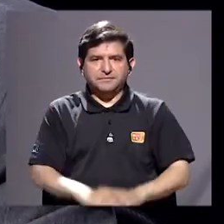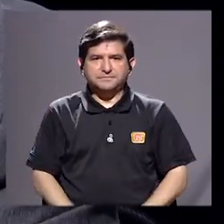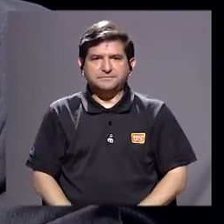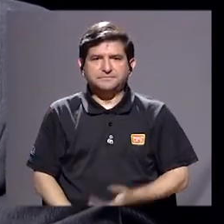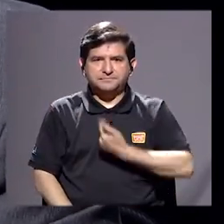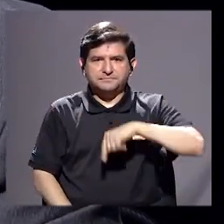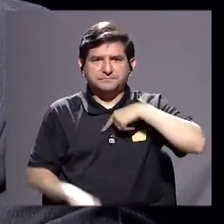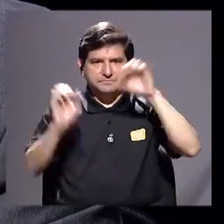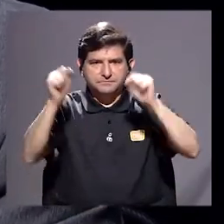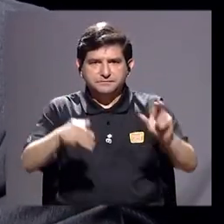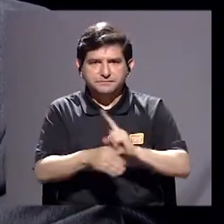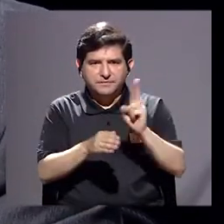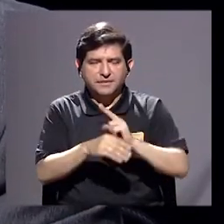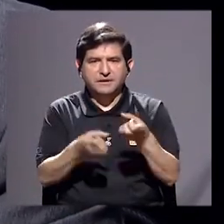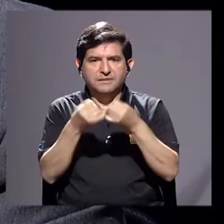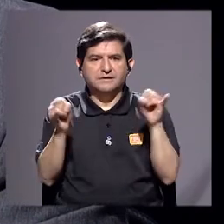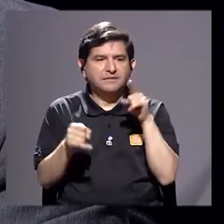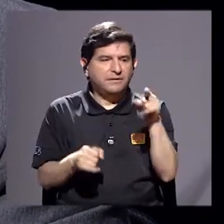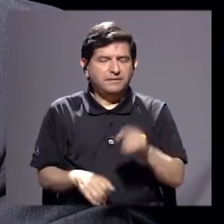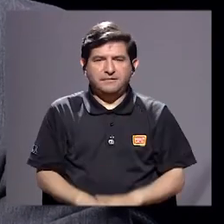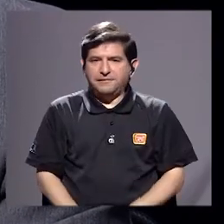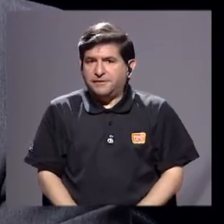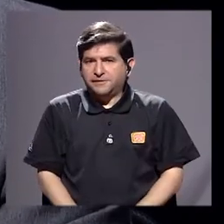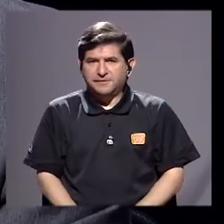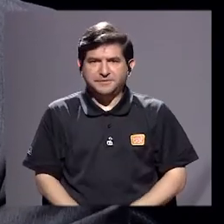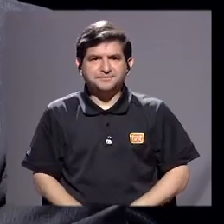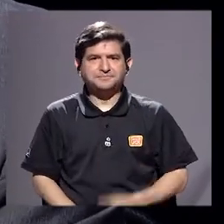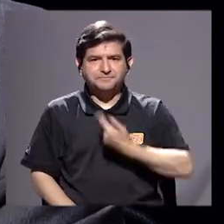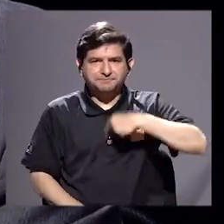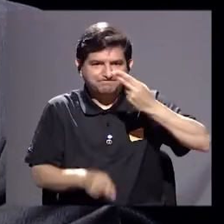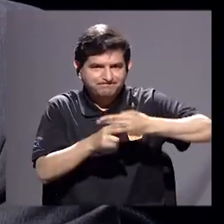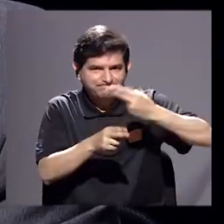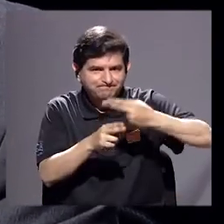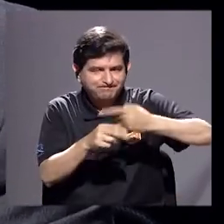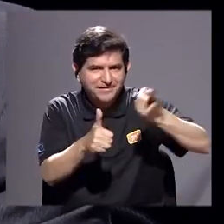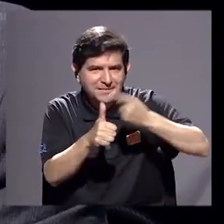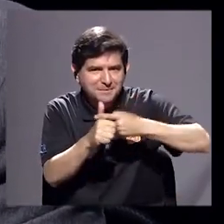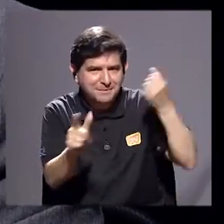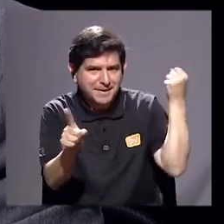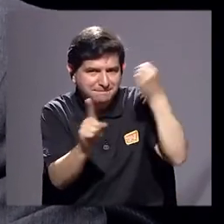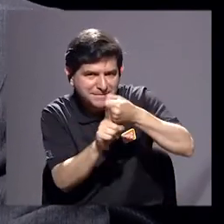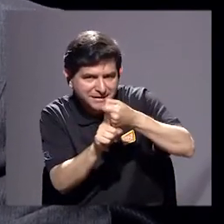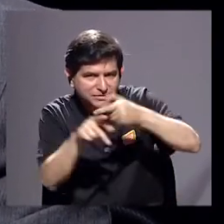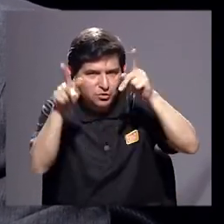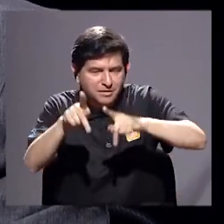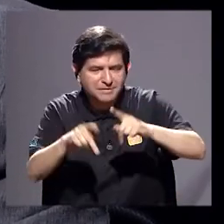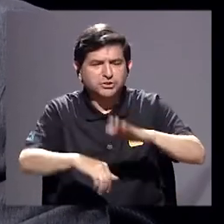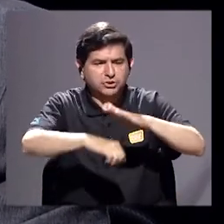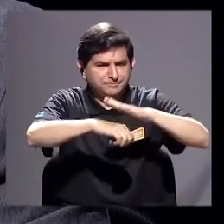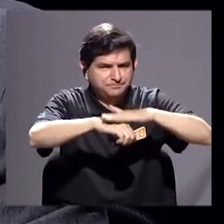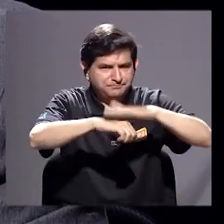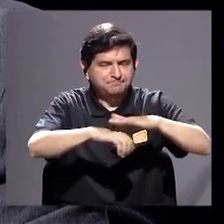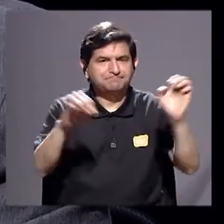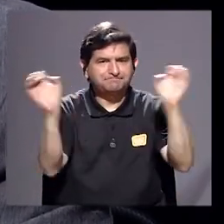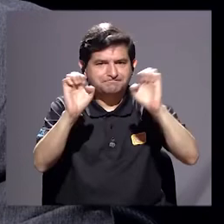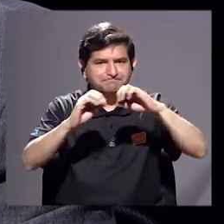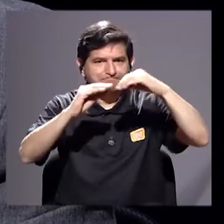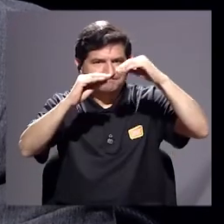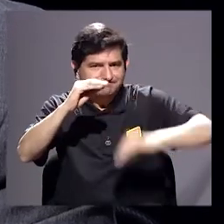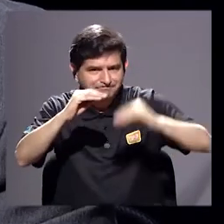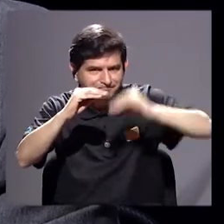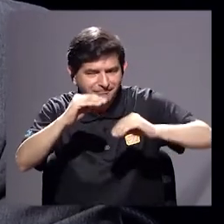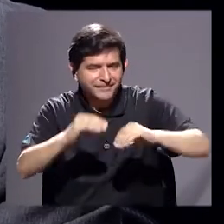nosotros podemos usar sin decreto de emergencia es lo que llamamos primer impacto la ley nos faculta a en emergencias menores